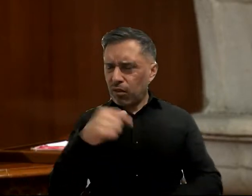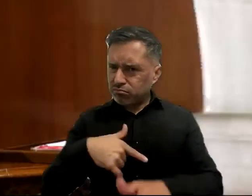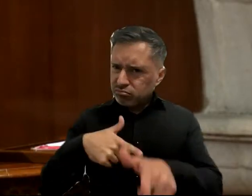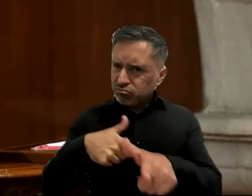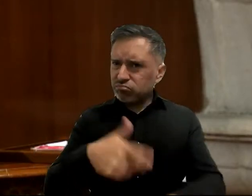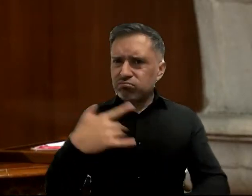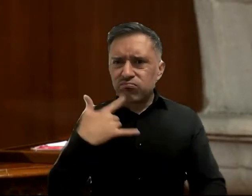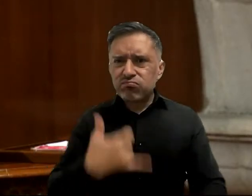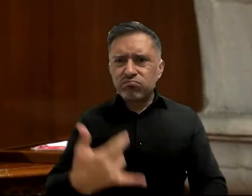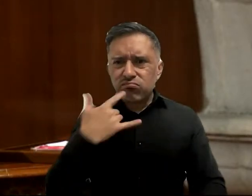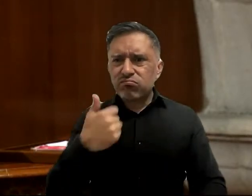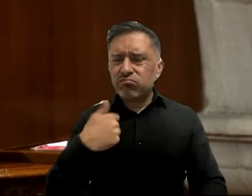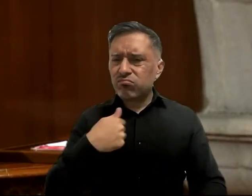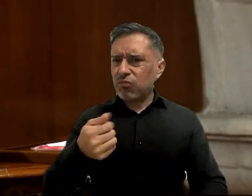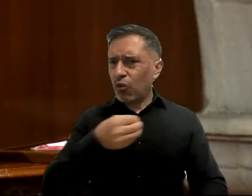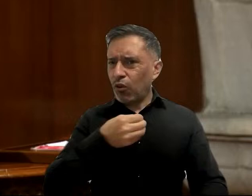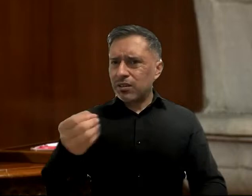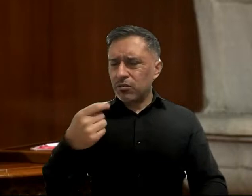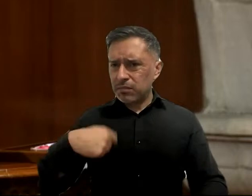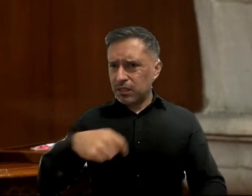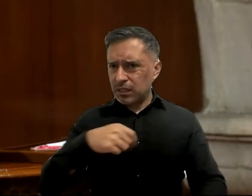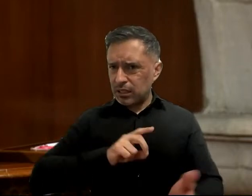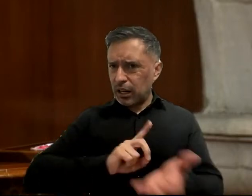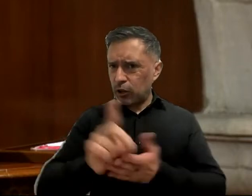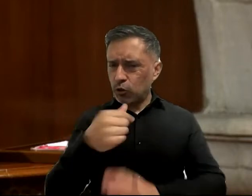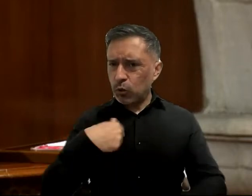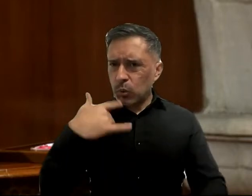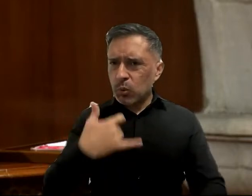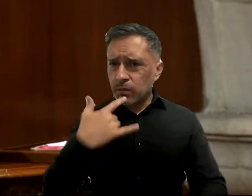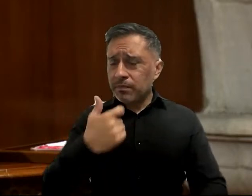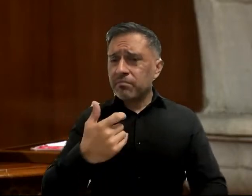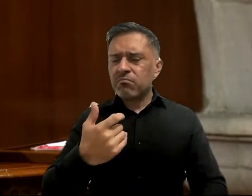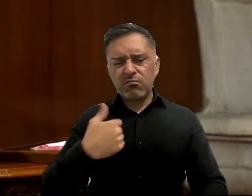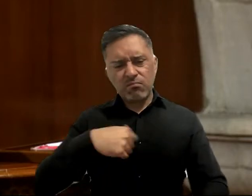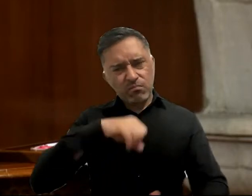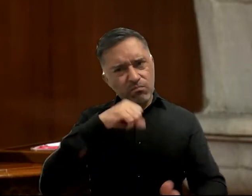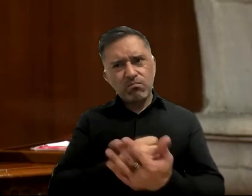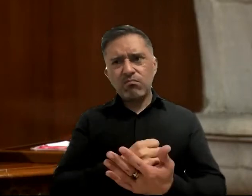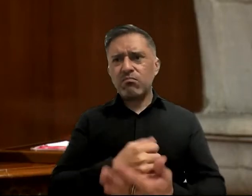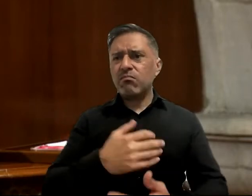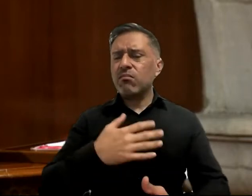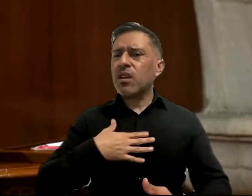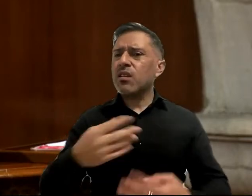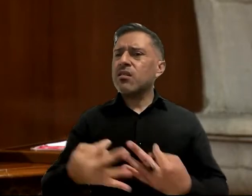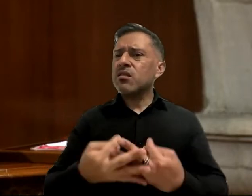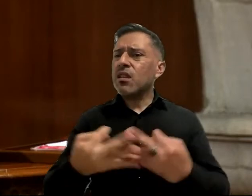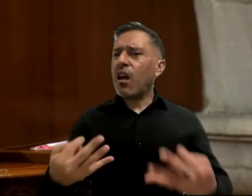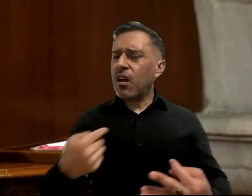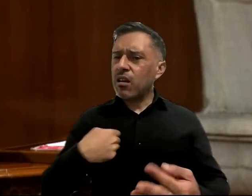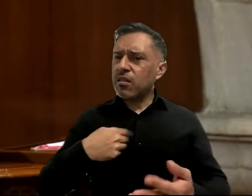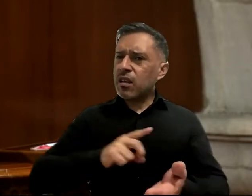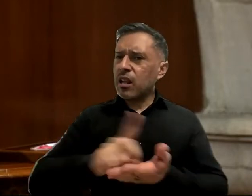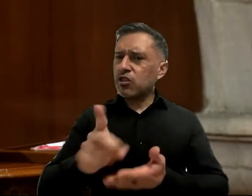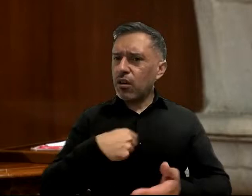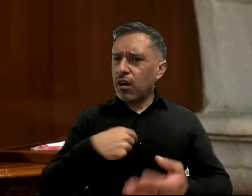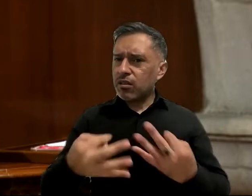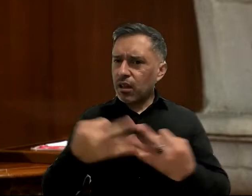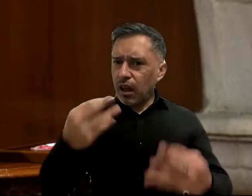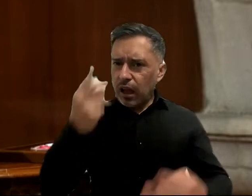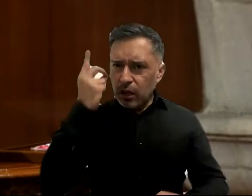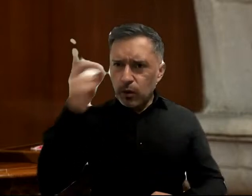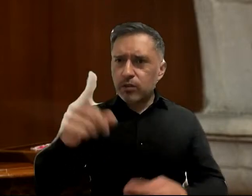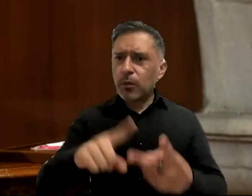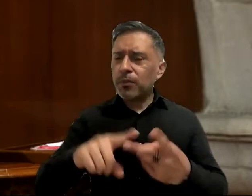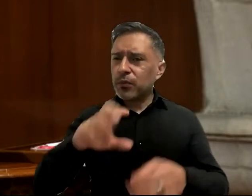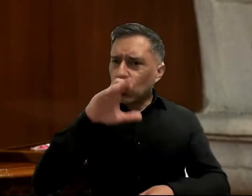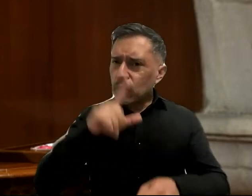por nuestros derechos. Exigimos que se respeten nuestros derechos a la tierra, a la cultura, a la educación y a